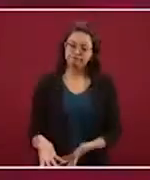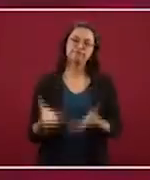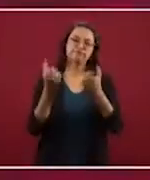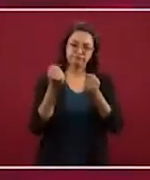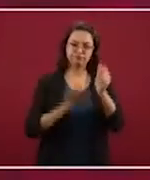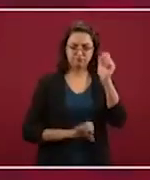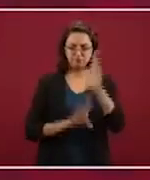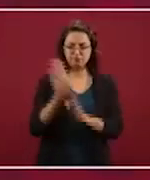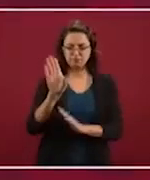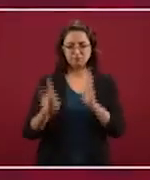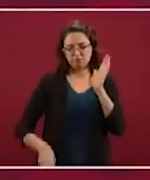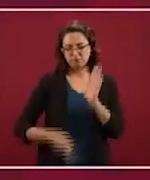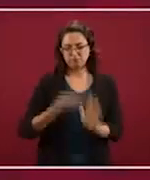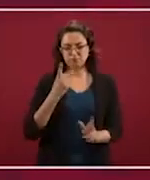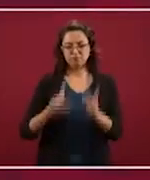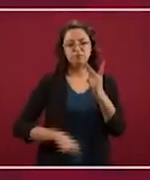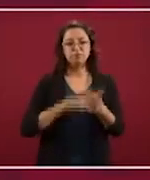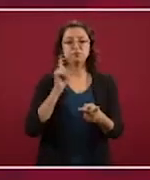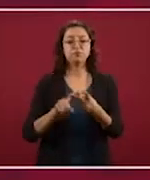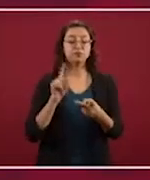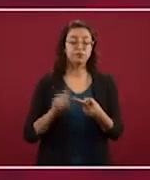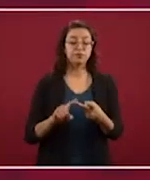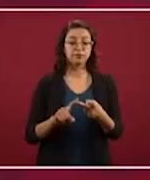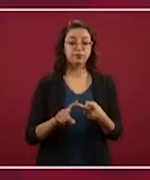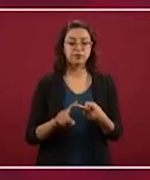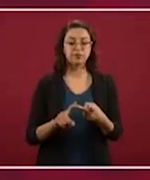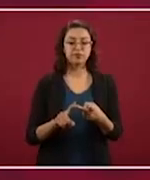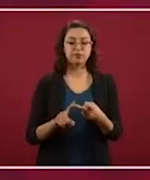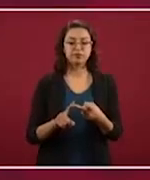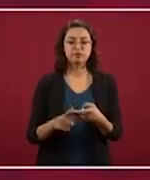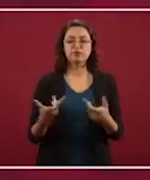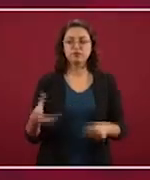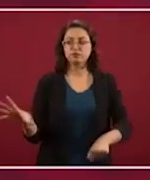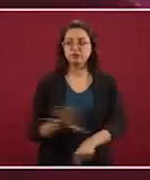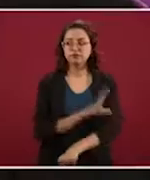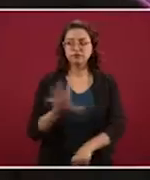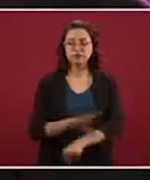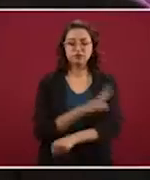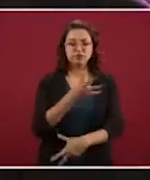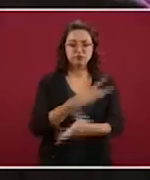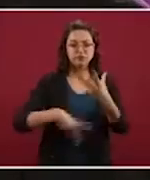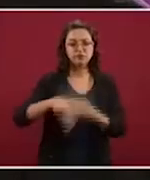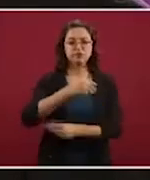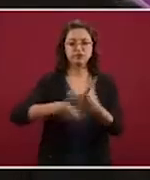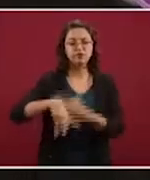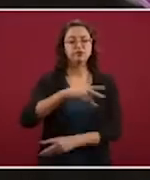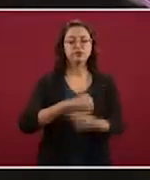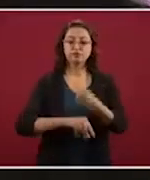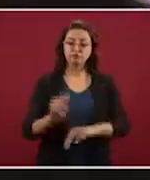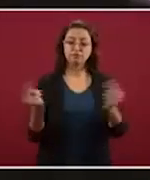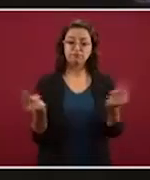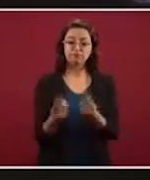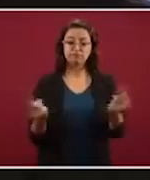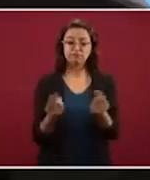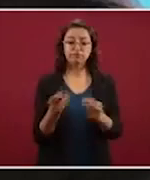la segunda, el énfasis en la necesidad de generar energía, porque durante